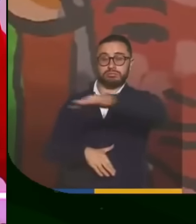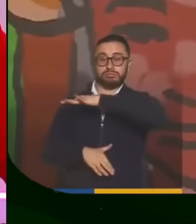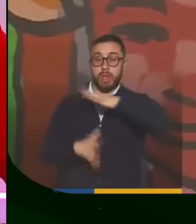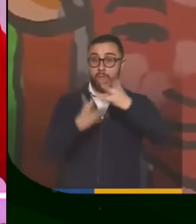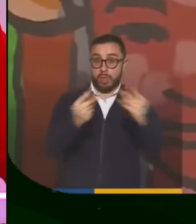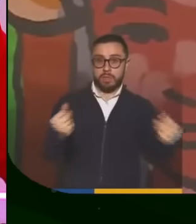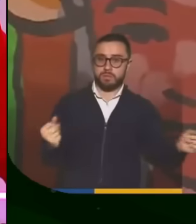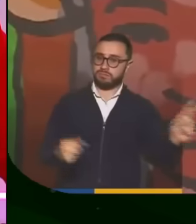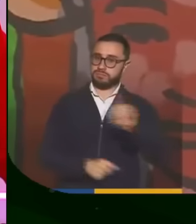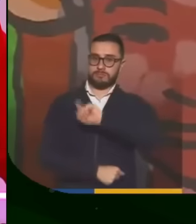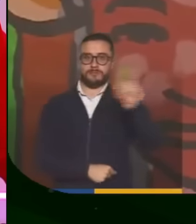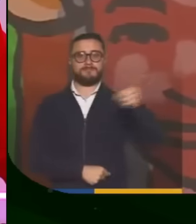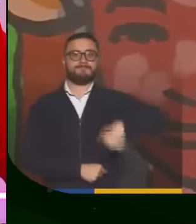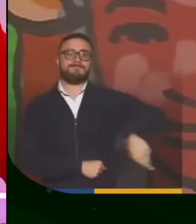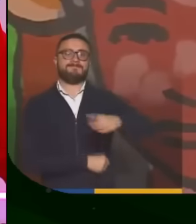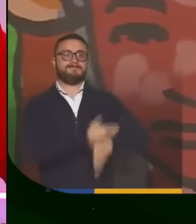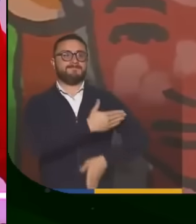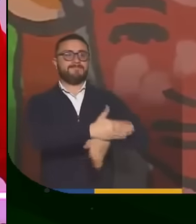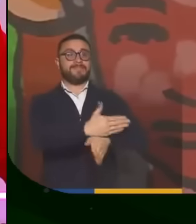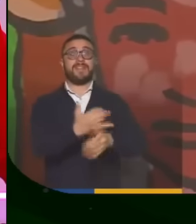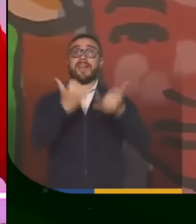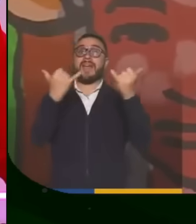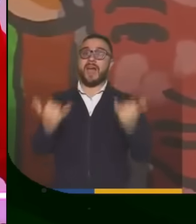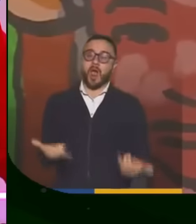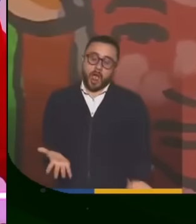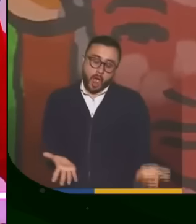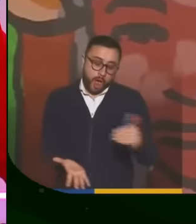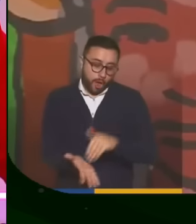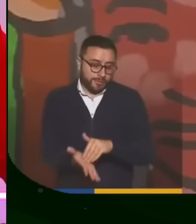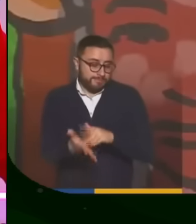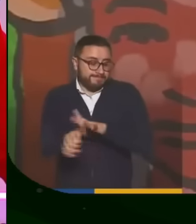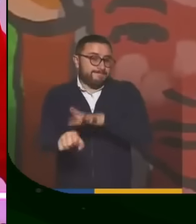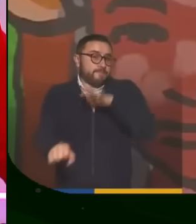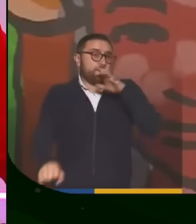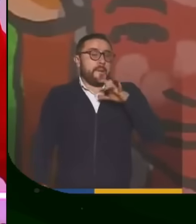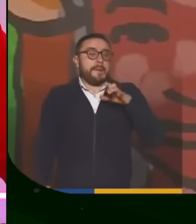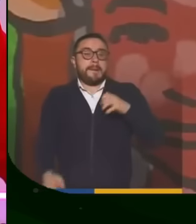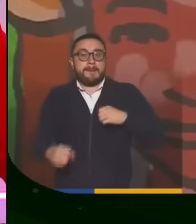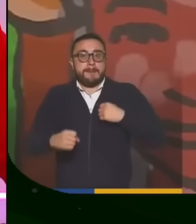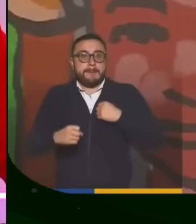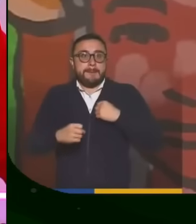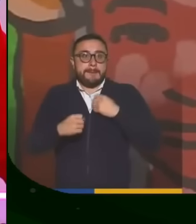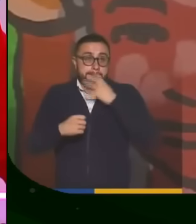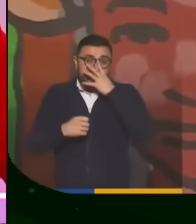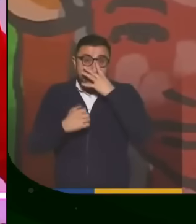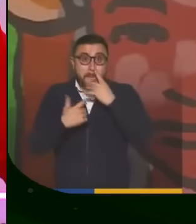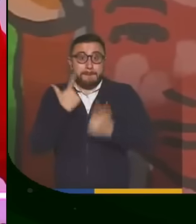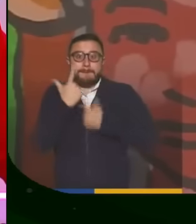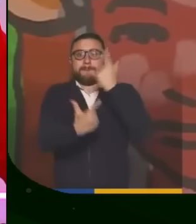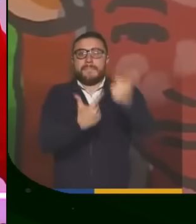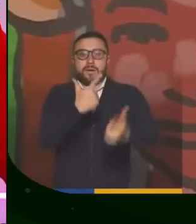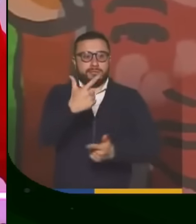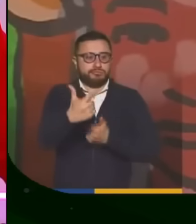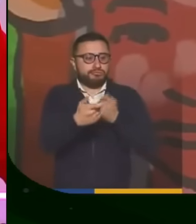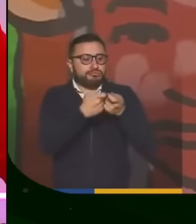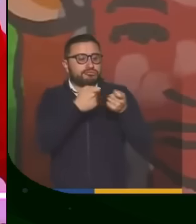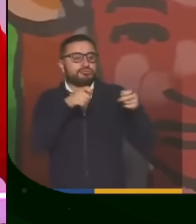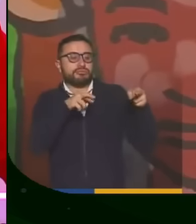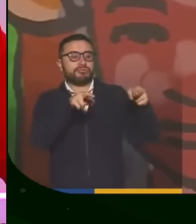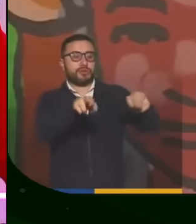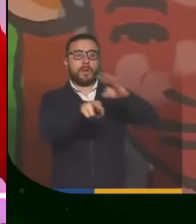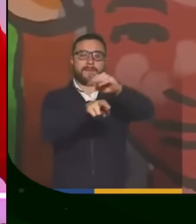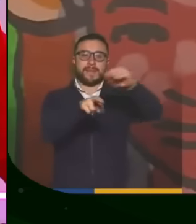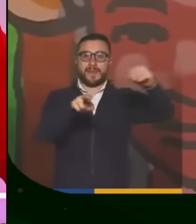Así que tenemos una batalla por librar otra vez a orillas del río Magdalena, a orillas